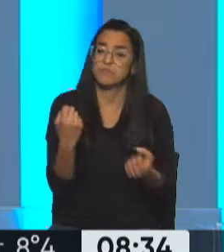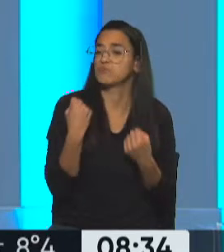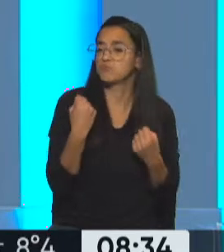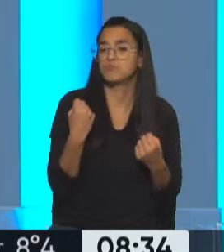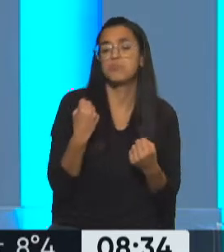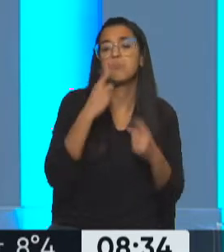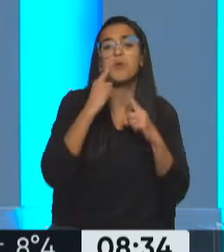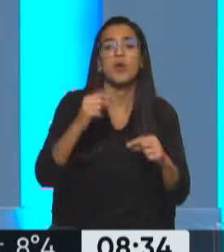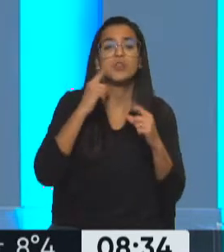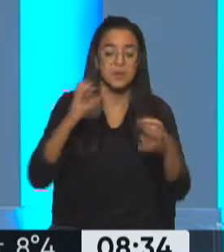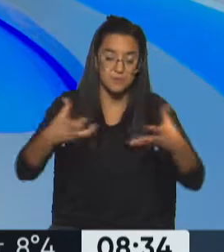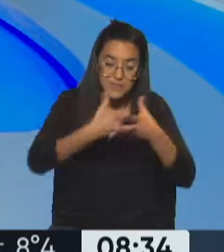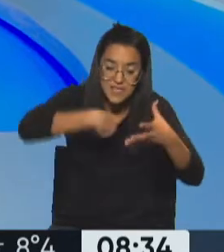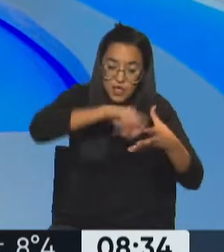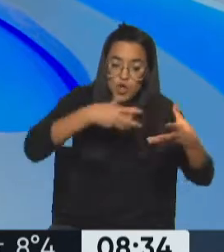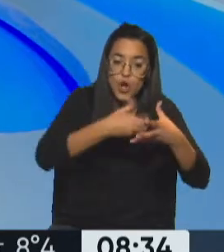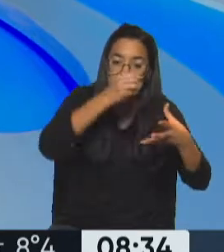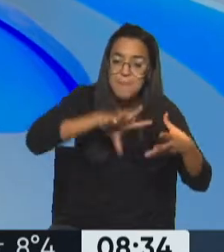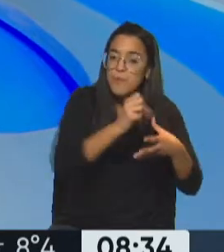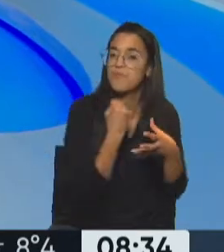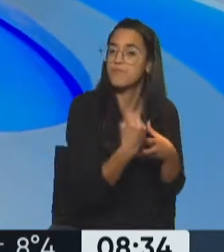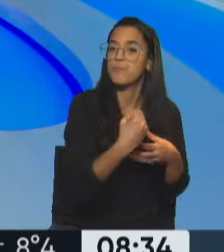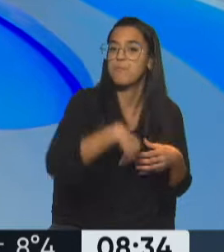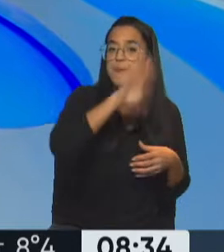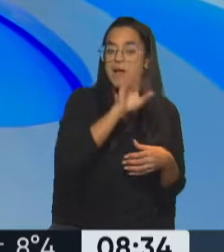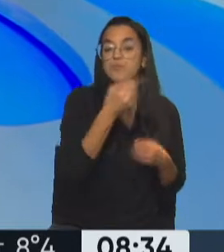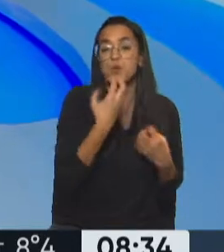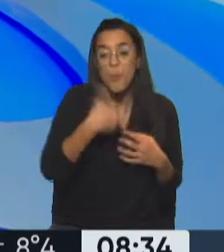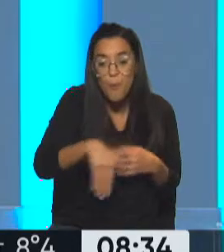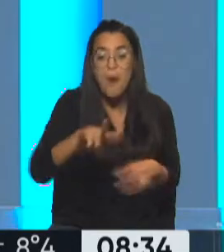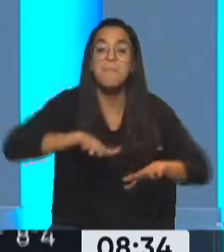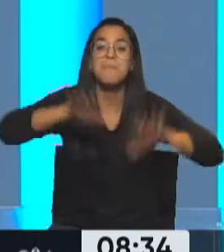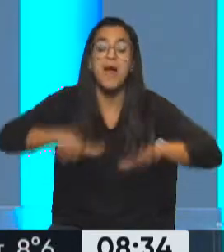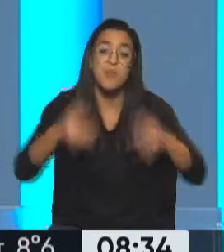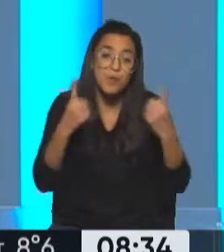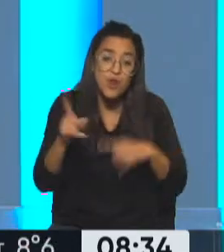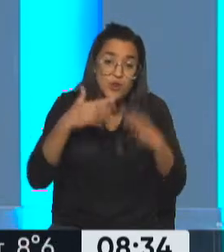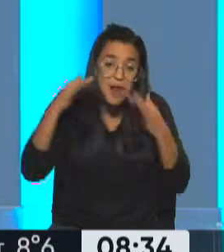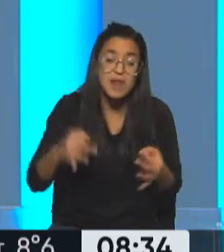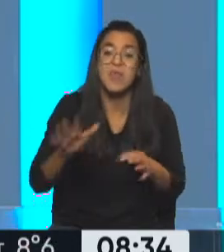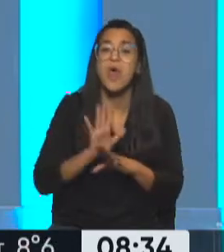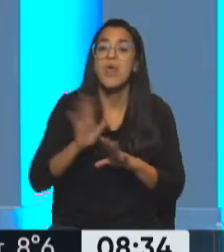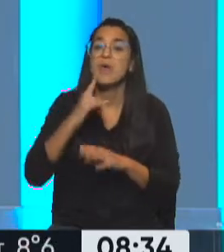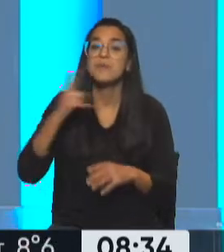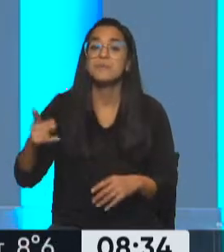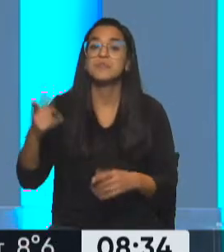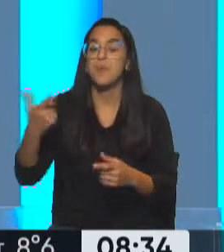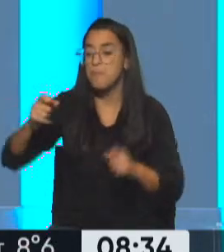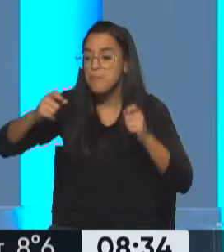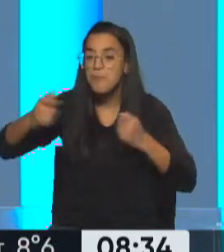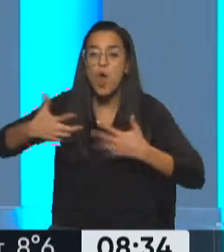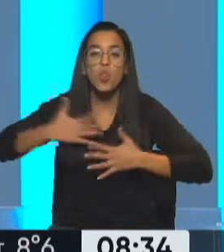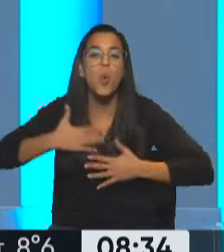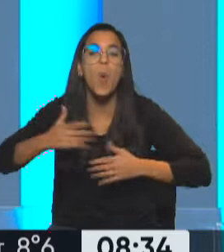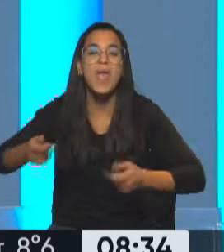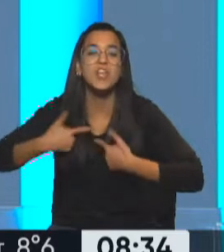los sectores más concentrados del campo. ¿Por qué? Porque se anuncia un paro, pero en realidad estamos hablando de un lockout, porque estamos hablando de los propietarios, de